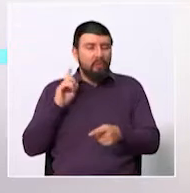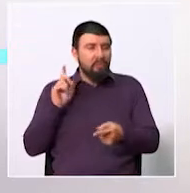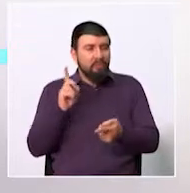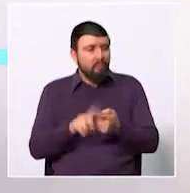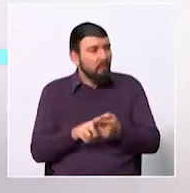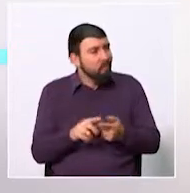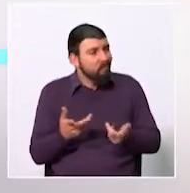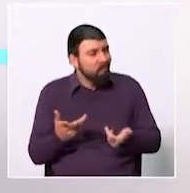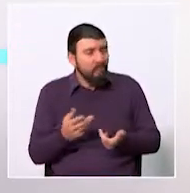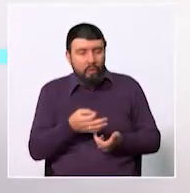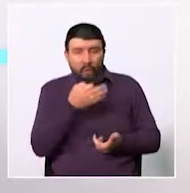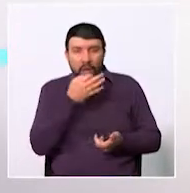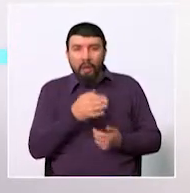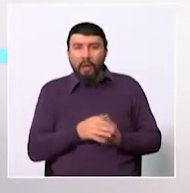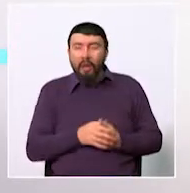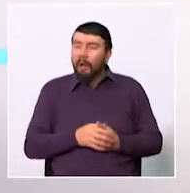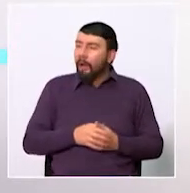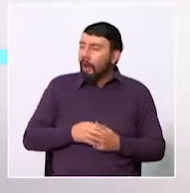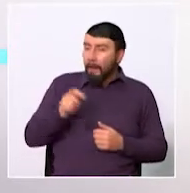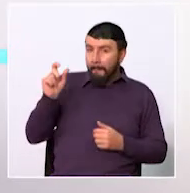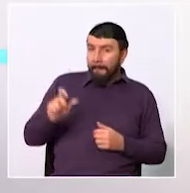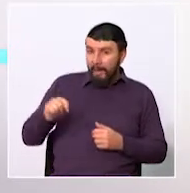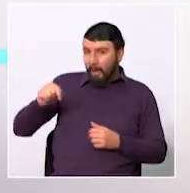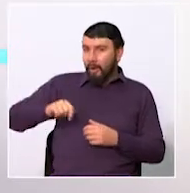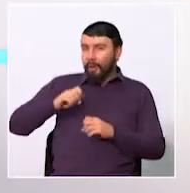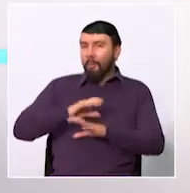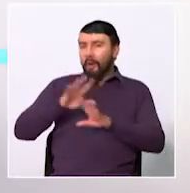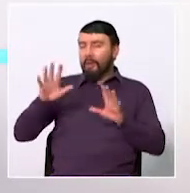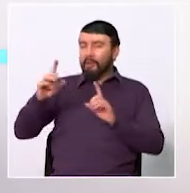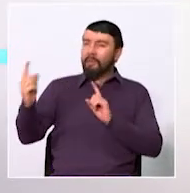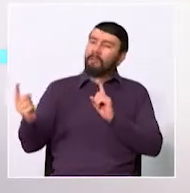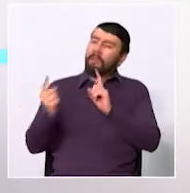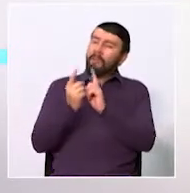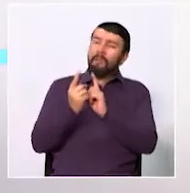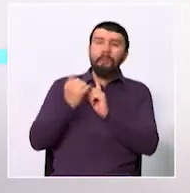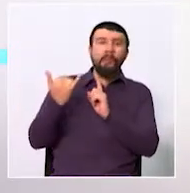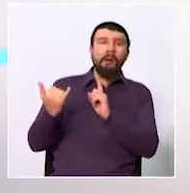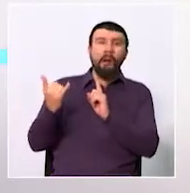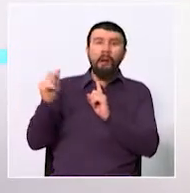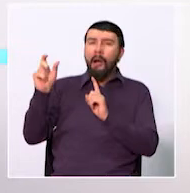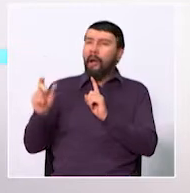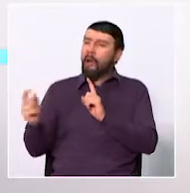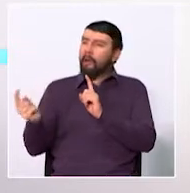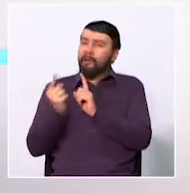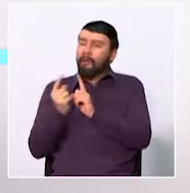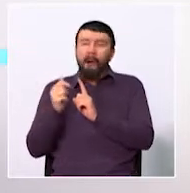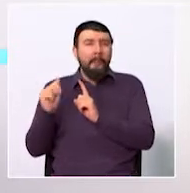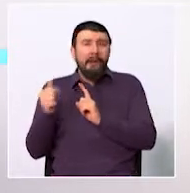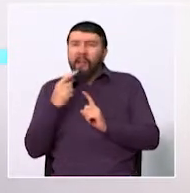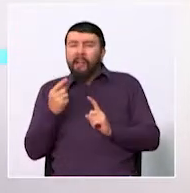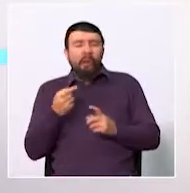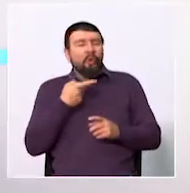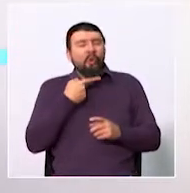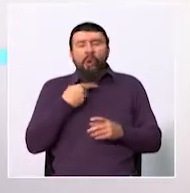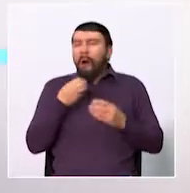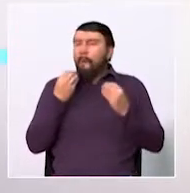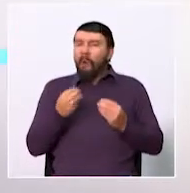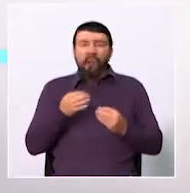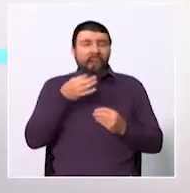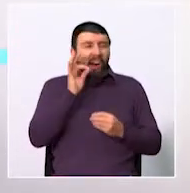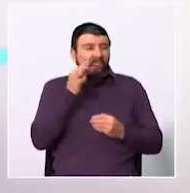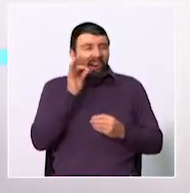consulta y entonces estaba muy adicto al café que le gustaba mucho el